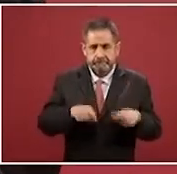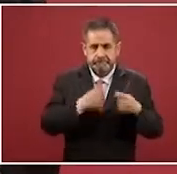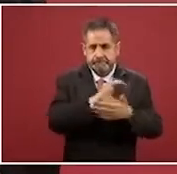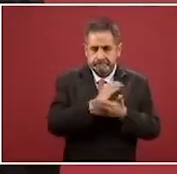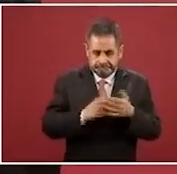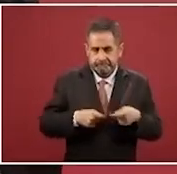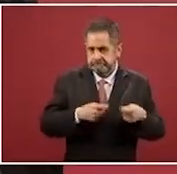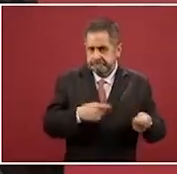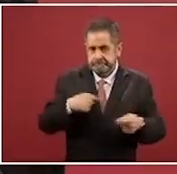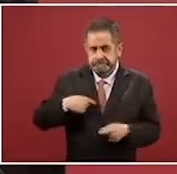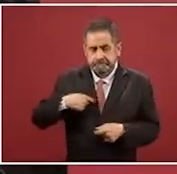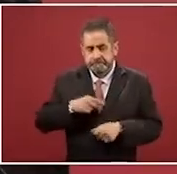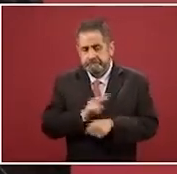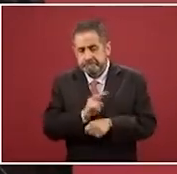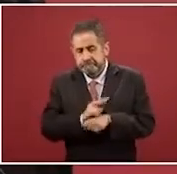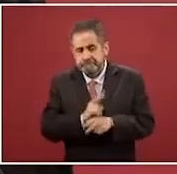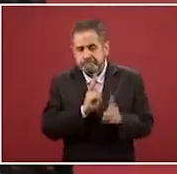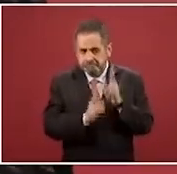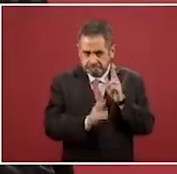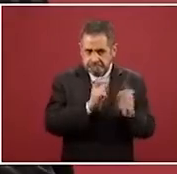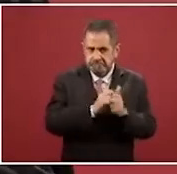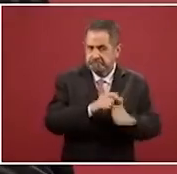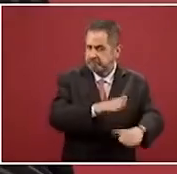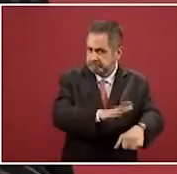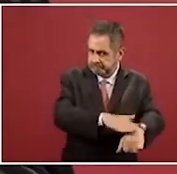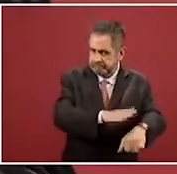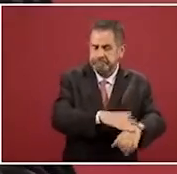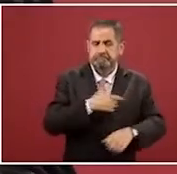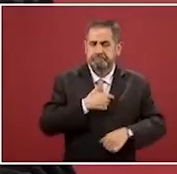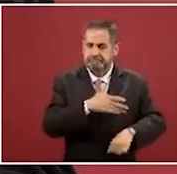estoy hablando con ellos